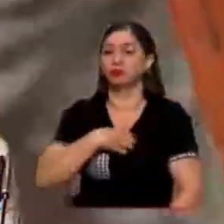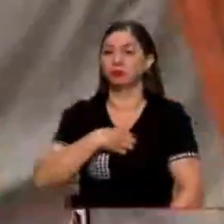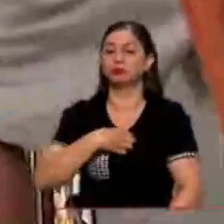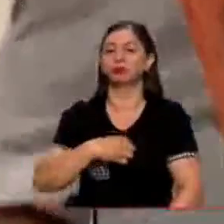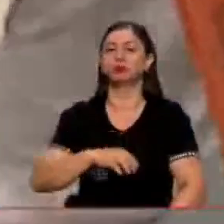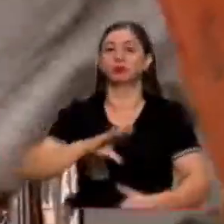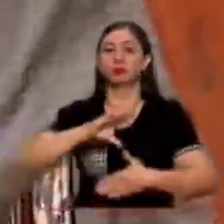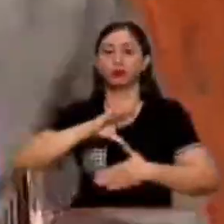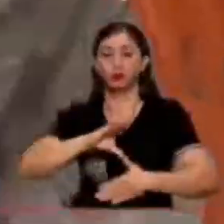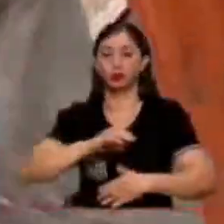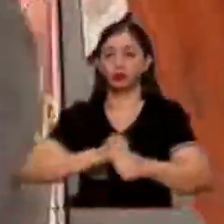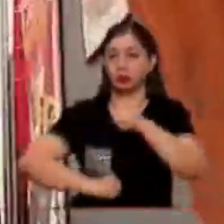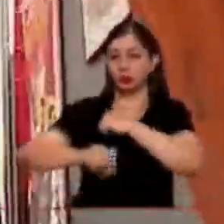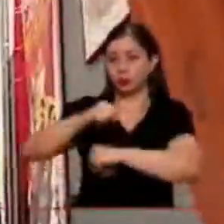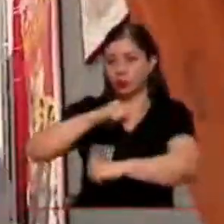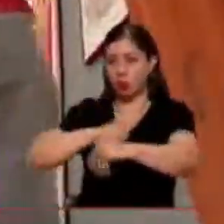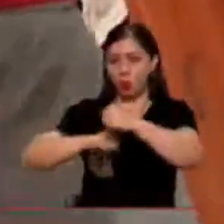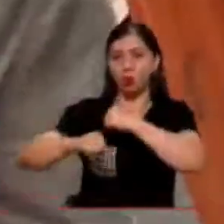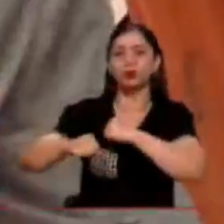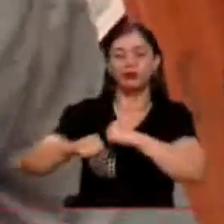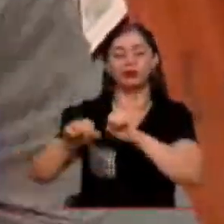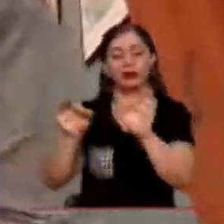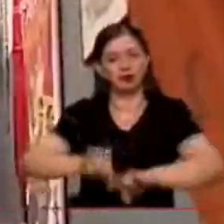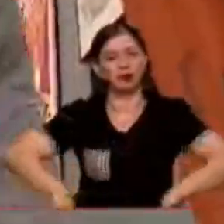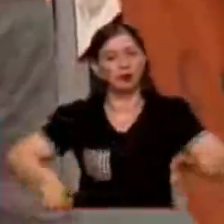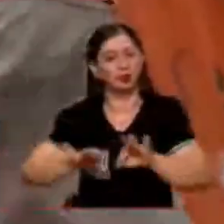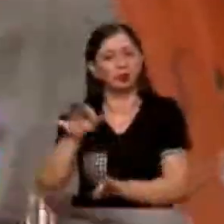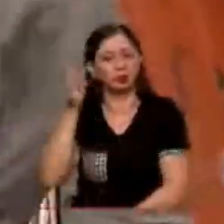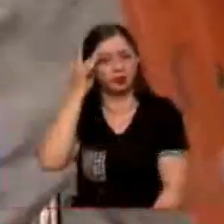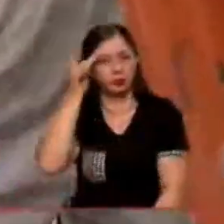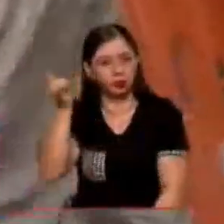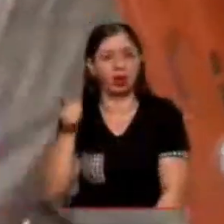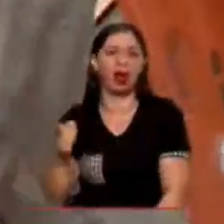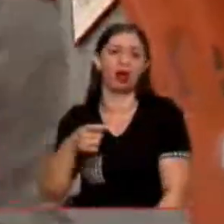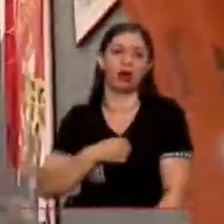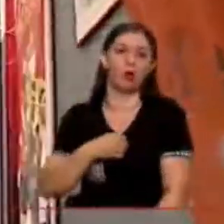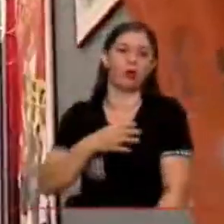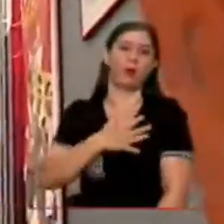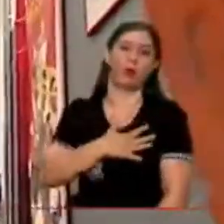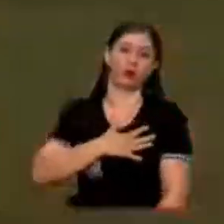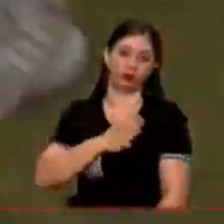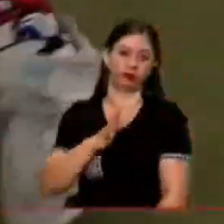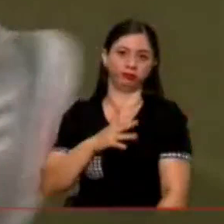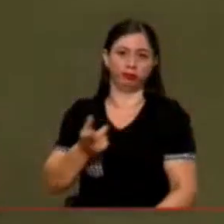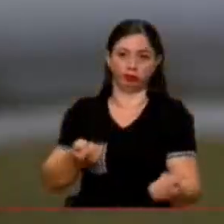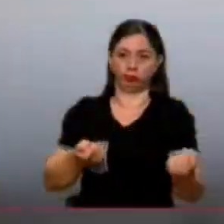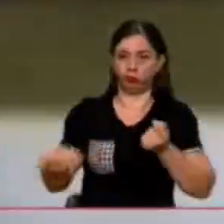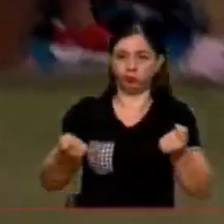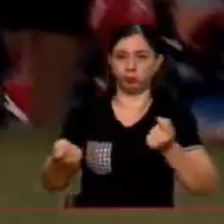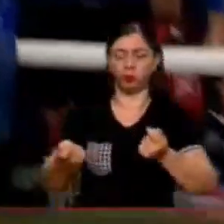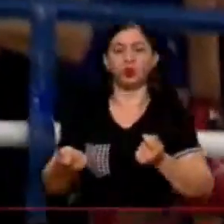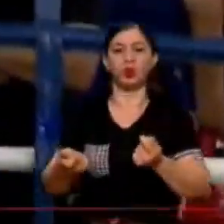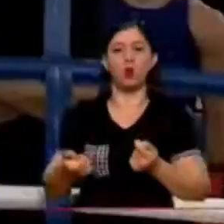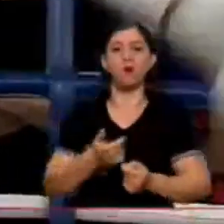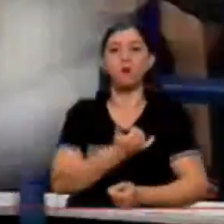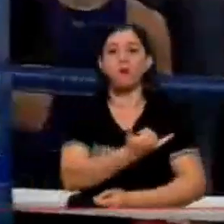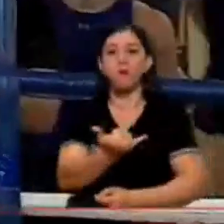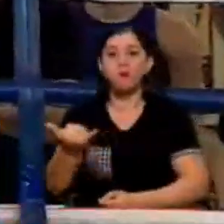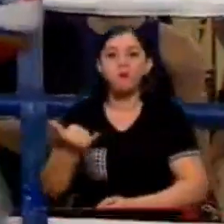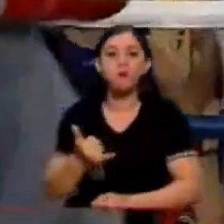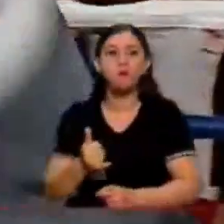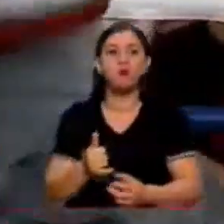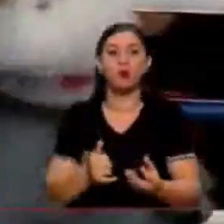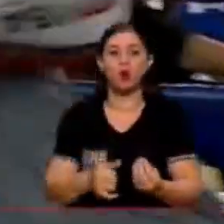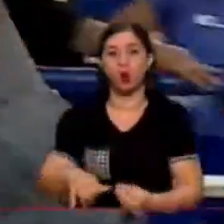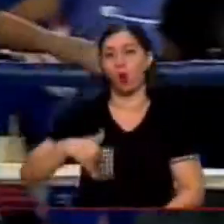Continental de Boxeo, que sin duda alguna es importante porque es la oportunidad para medir el nivel de los pugilistas en